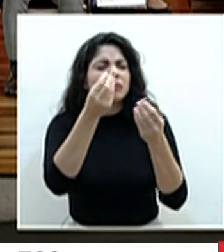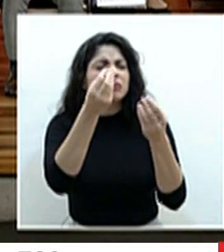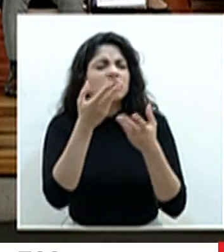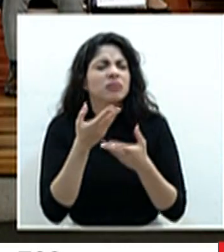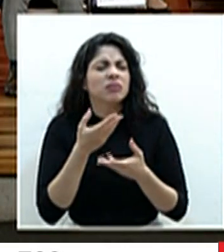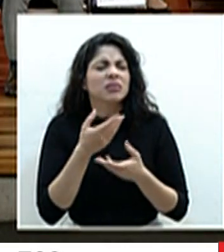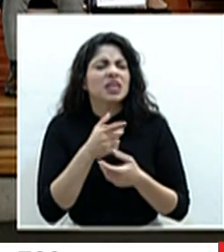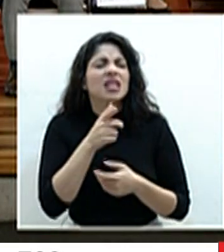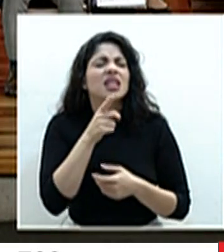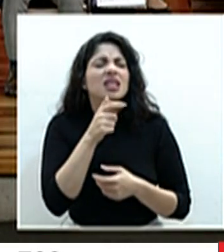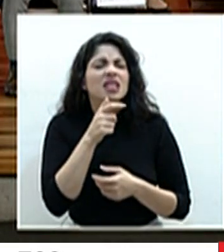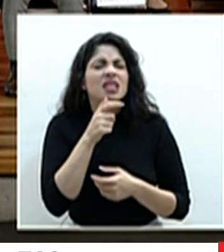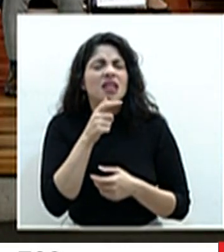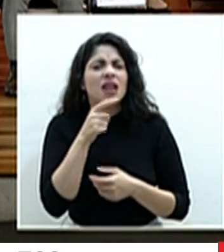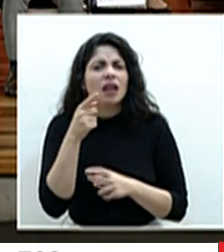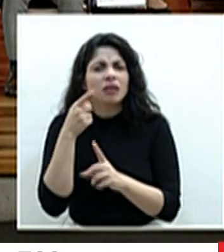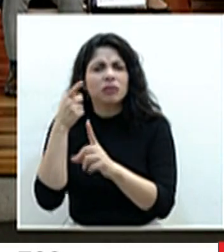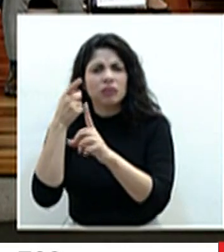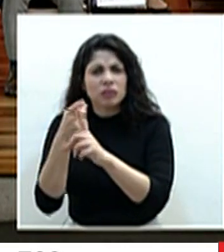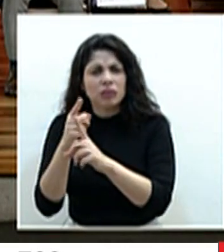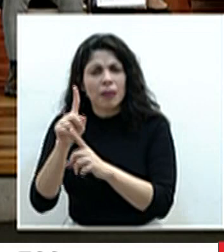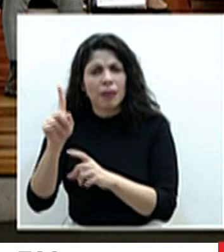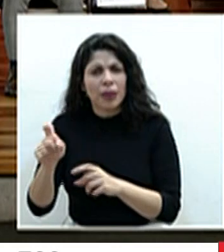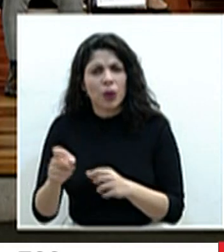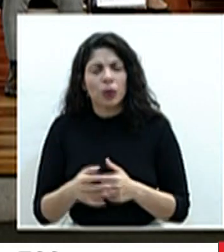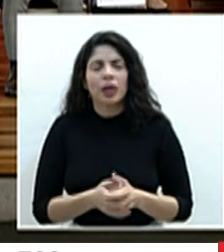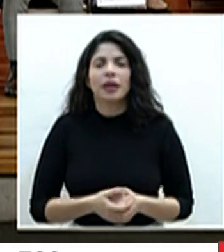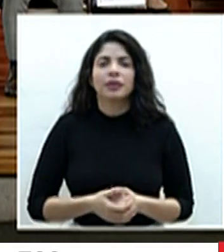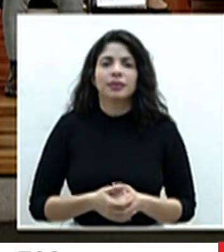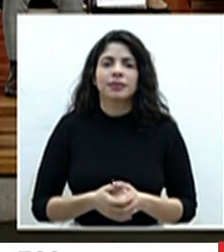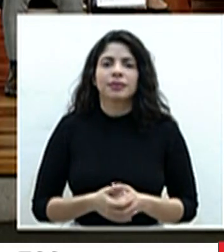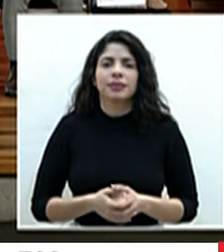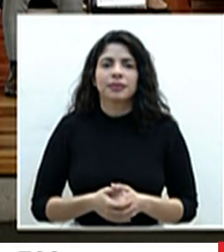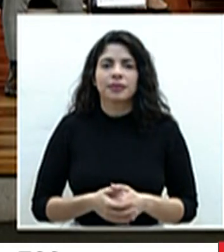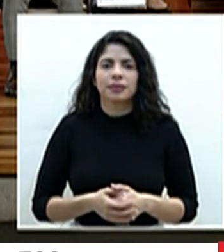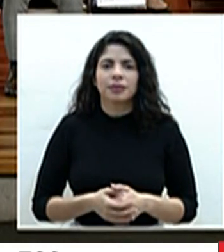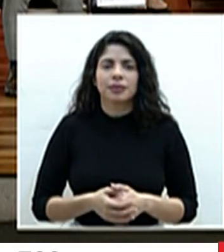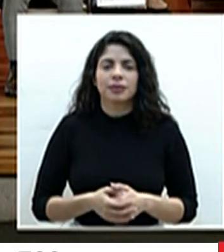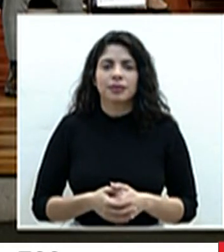por favor, a qué jerarca va realizada su consulta.